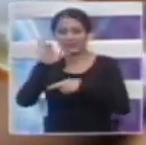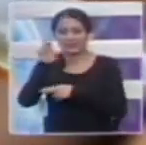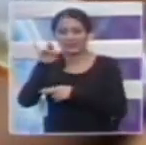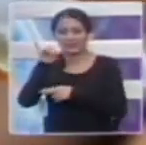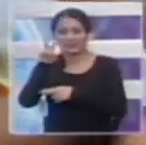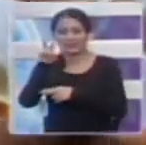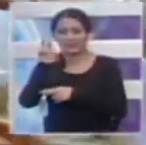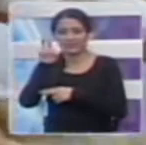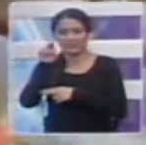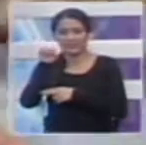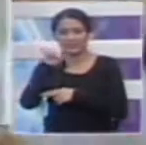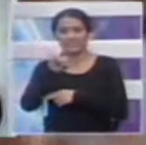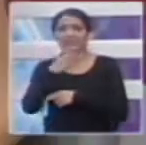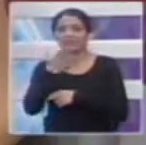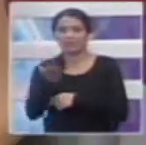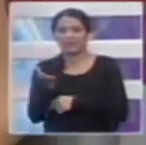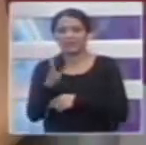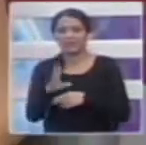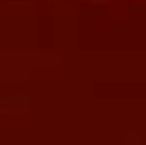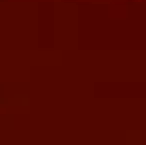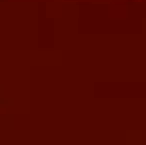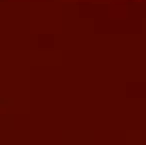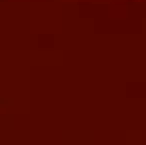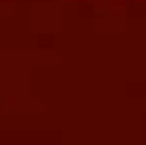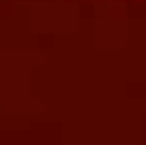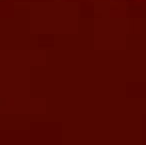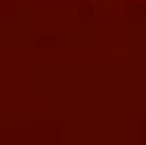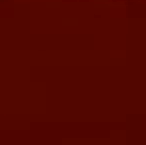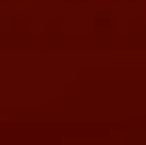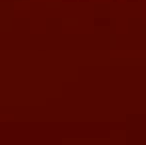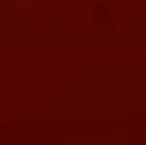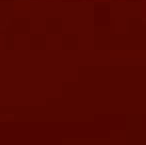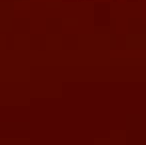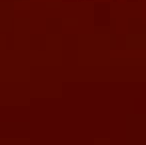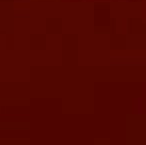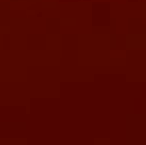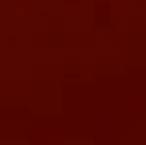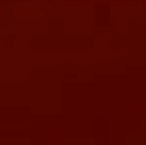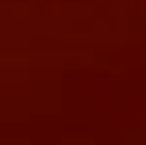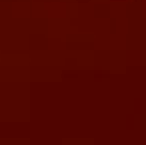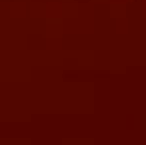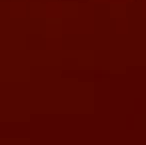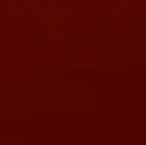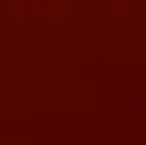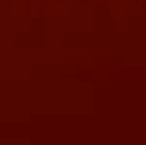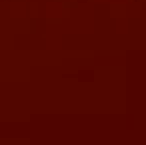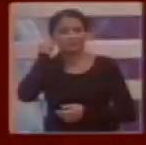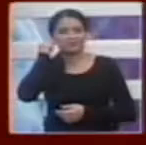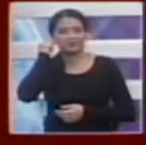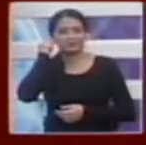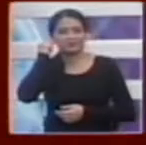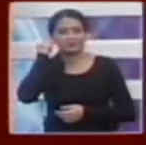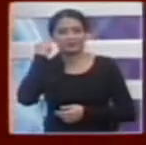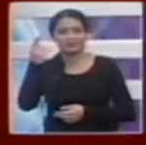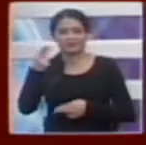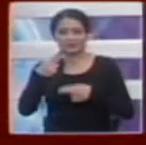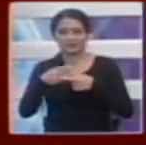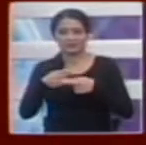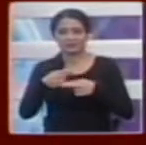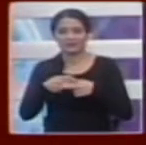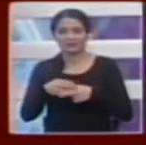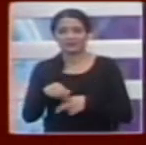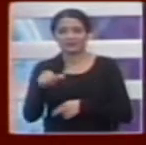Quiero darle la bienvenida a una de sus creadoras, a Natalia Bucela. Ella es ítalo-argentina y también se encuentra en nuestro estudio de Cuenca